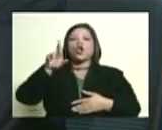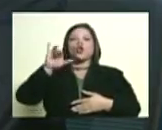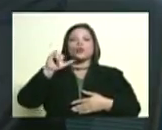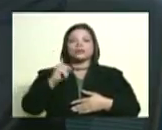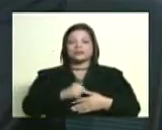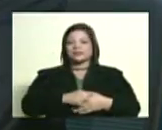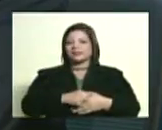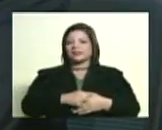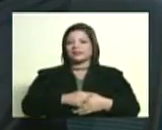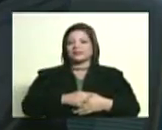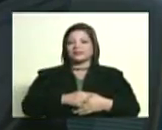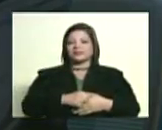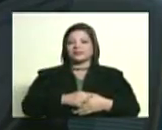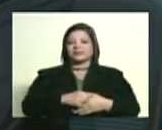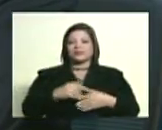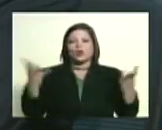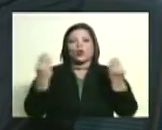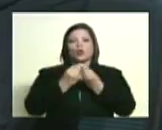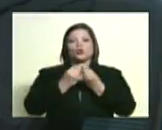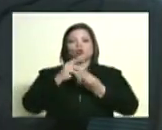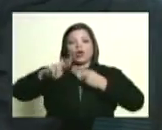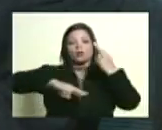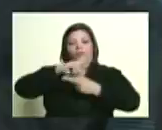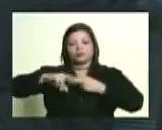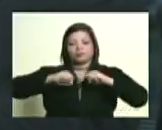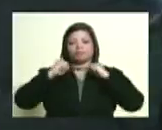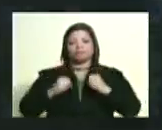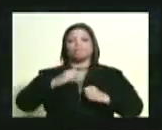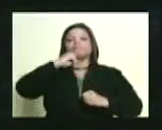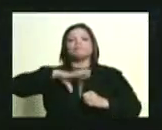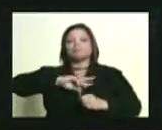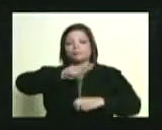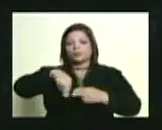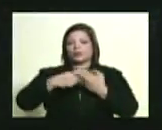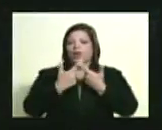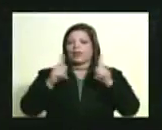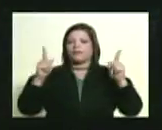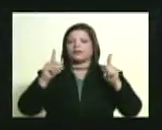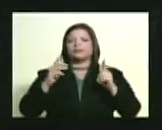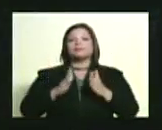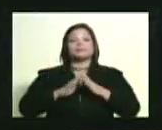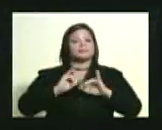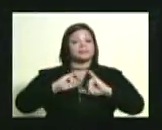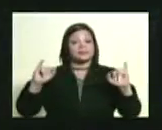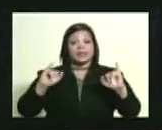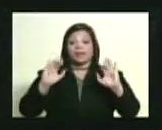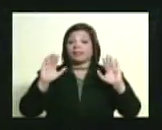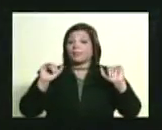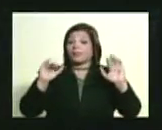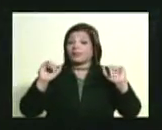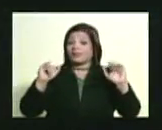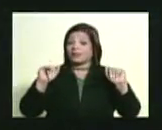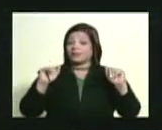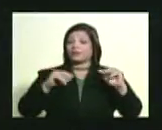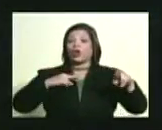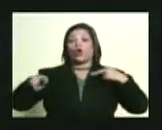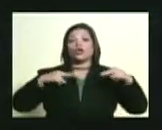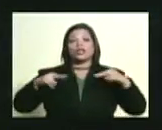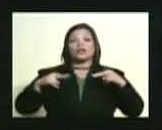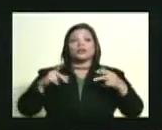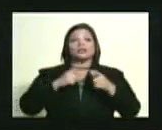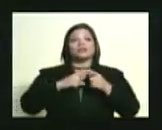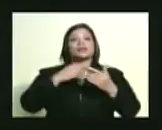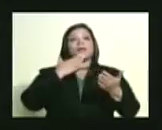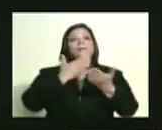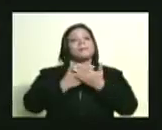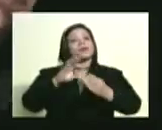Nota sobre el Libertador. Juntos en Revolución seremos capaces de reforzar la historia de nuestro Libertador. Bueno, ya tenemos que ir despidiendo, señor coordinador, así que te pido